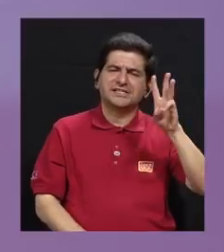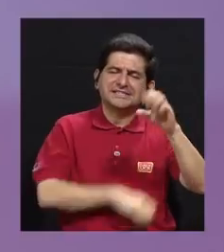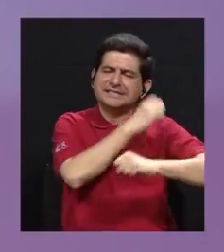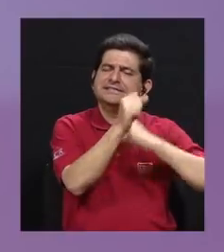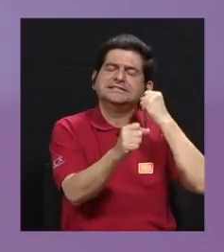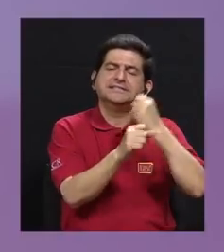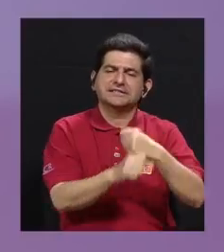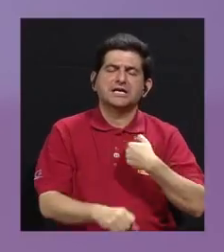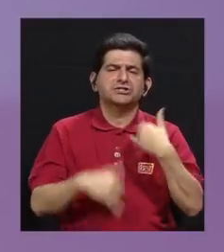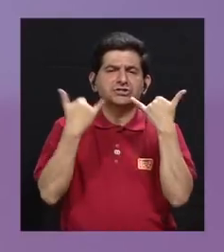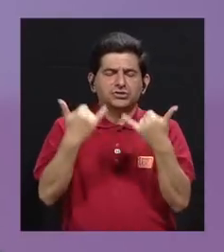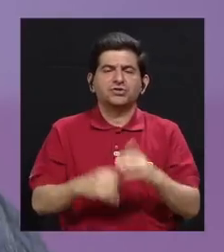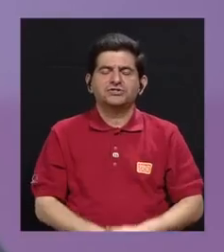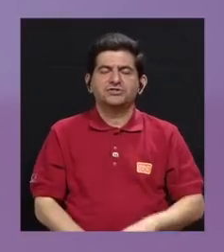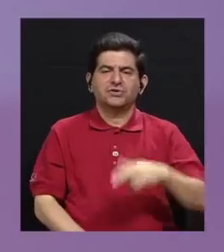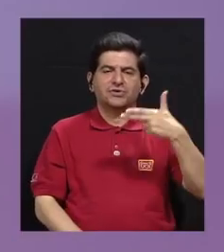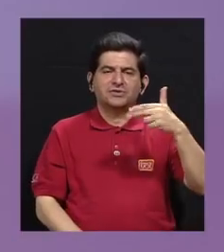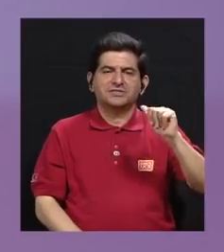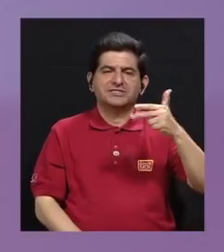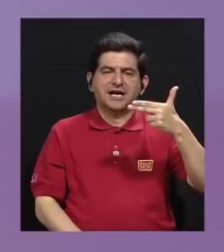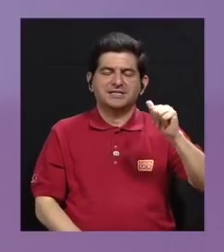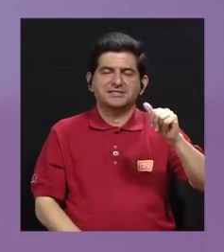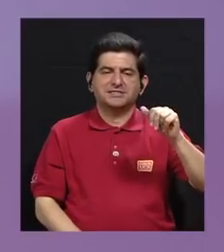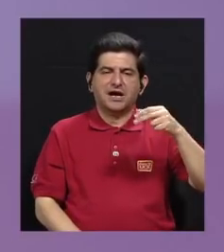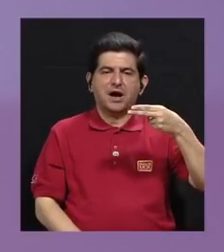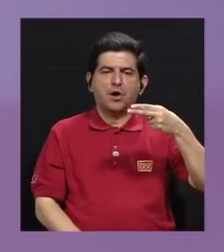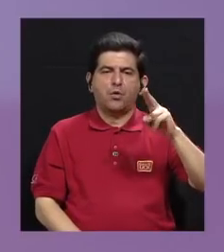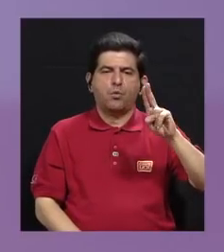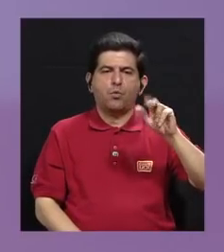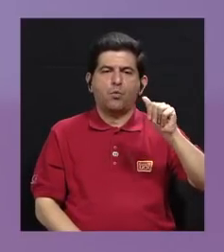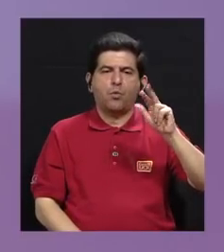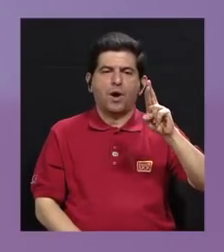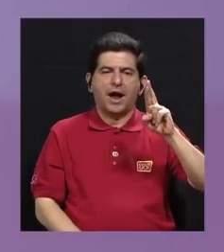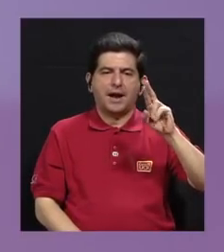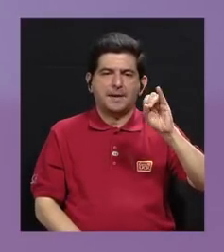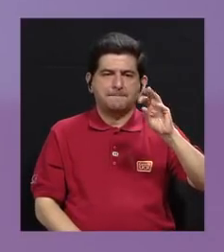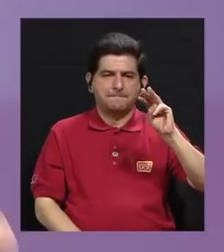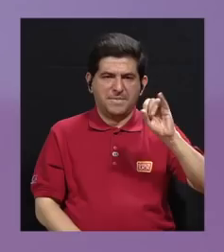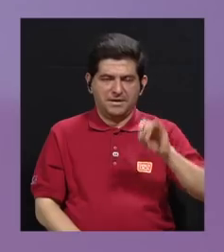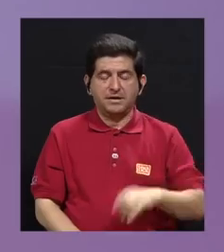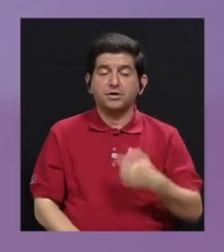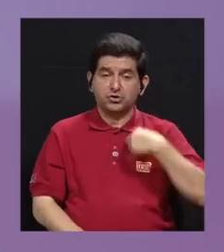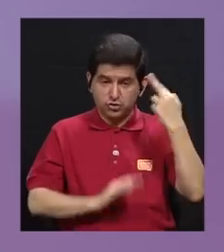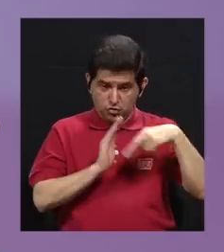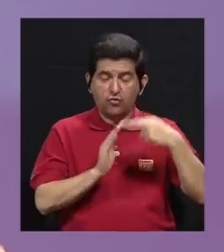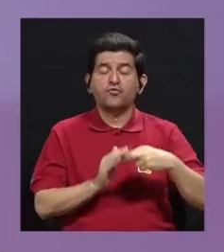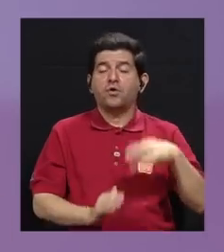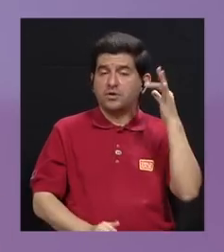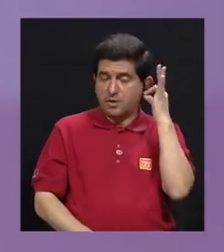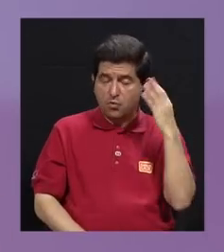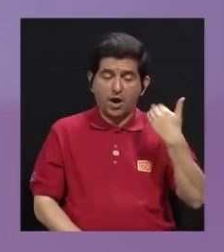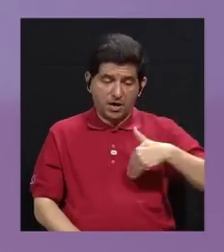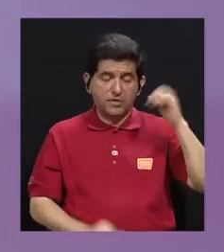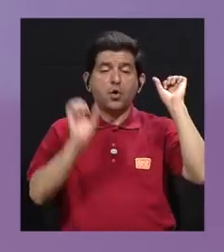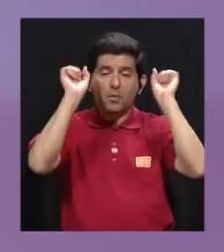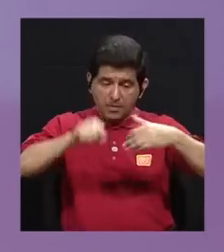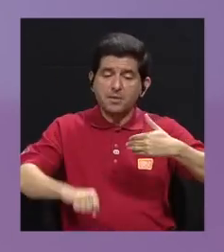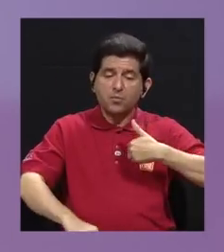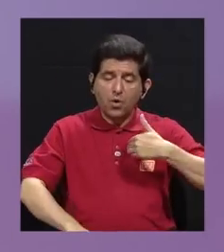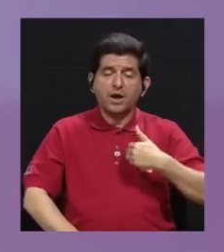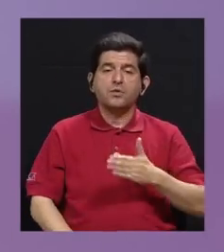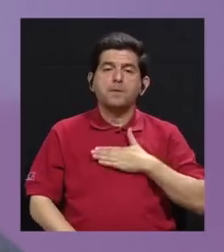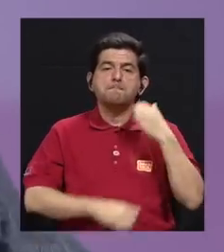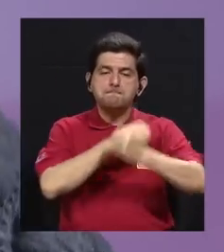tengo 66 años, yo ya soy chachahuarme, o sea, yo ya puedo ser, tener papeles masculinos y